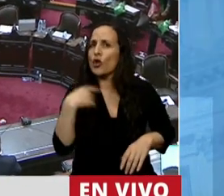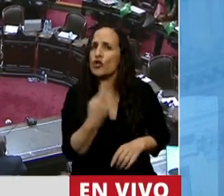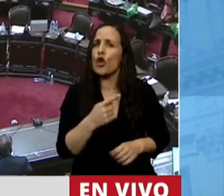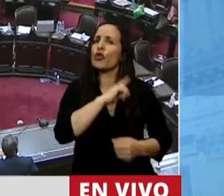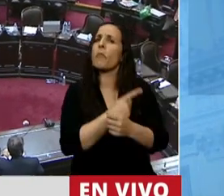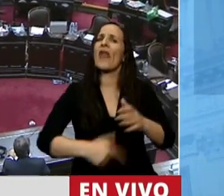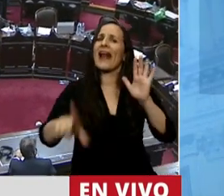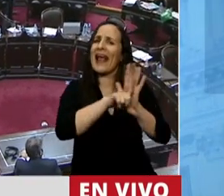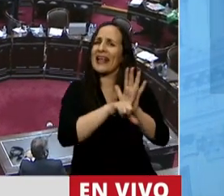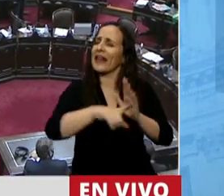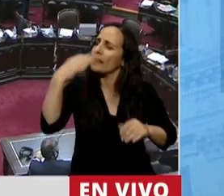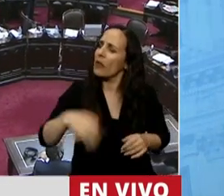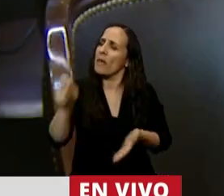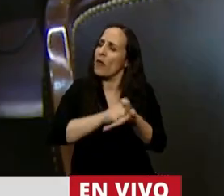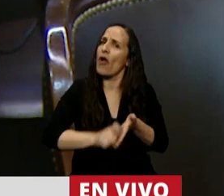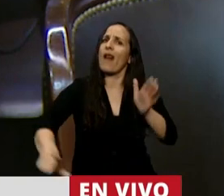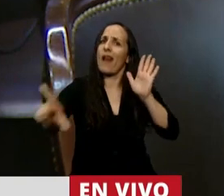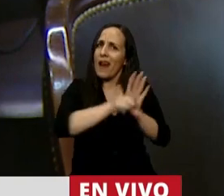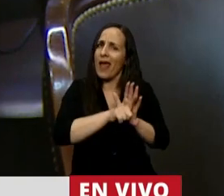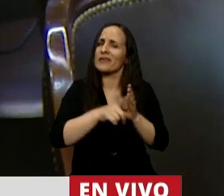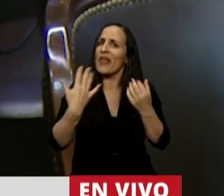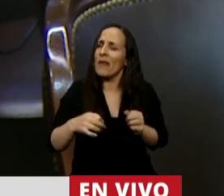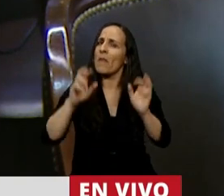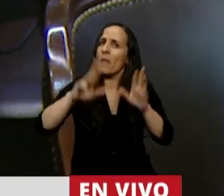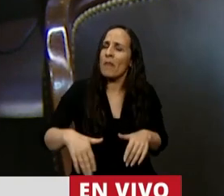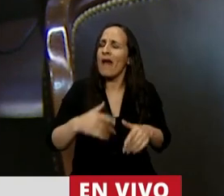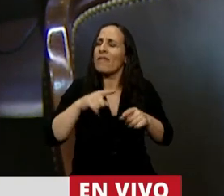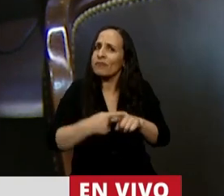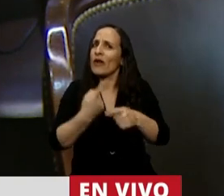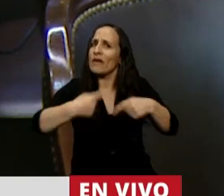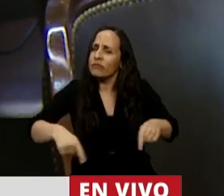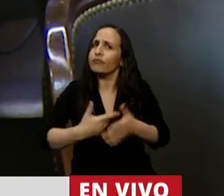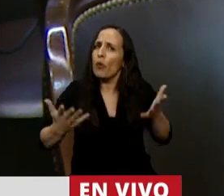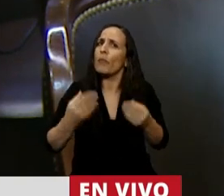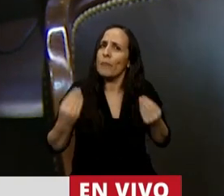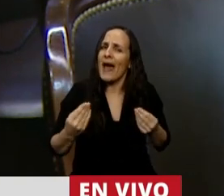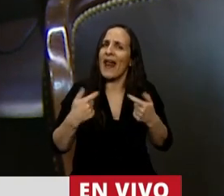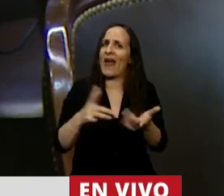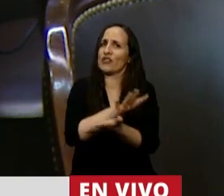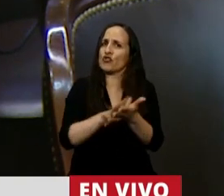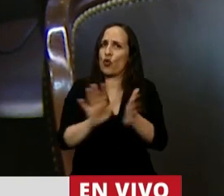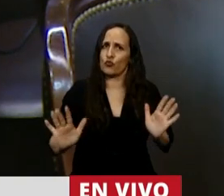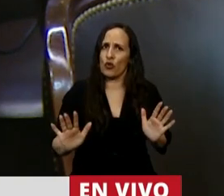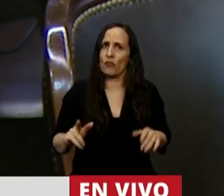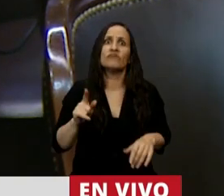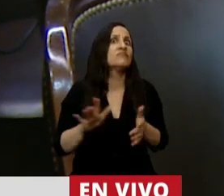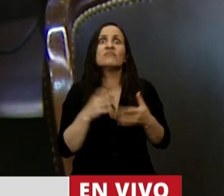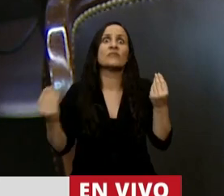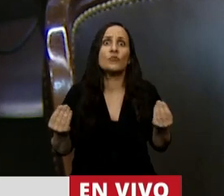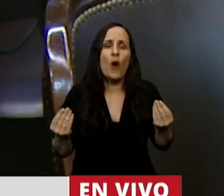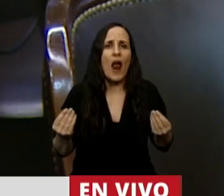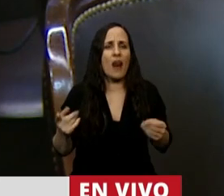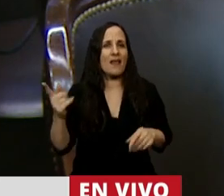construir políticas públicas que de verdad aporten soluciones. Hoy la solución es que el Estado deje de condenar a